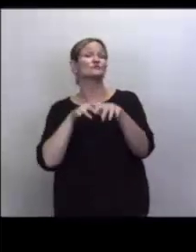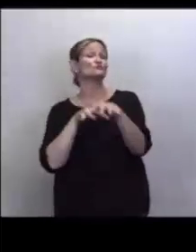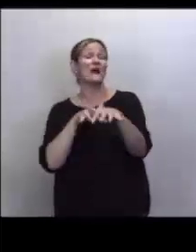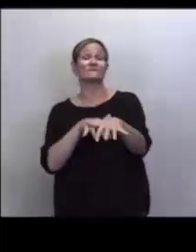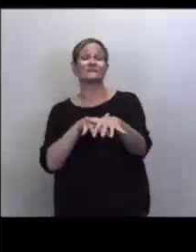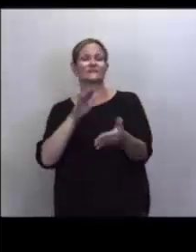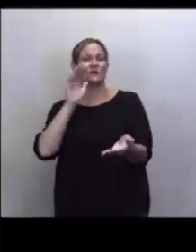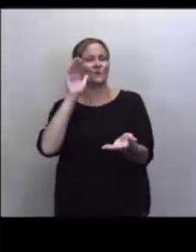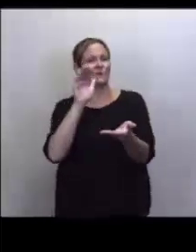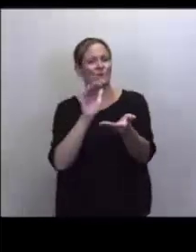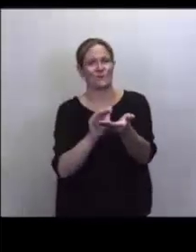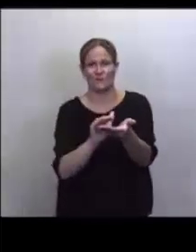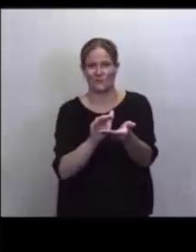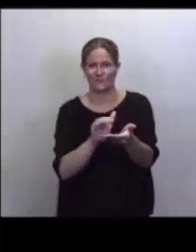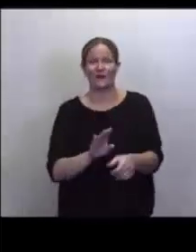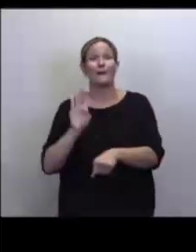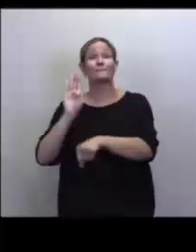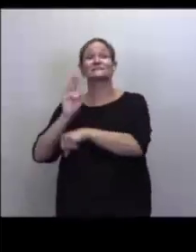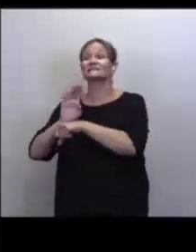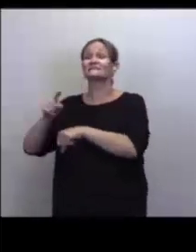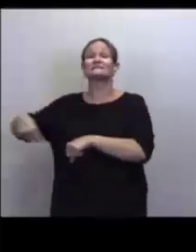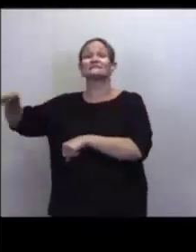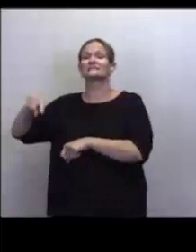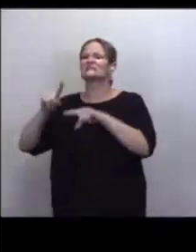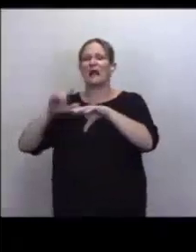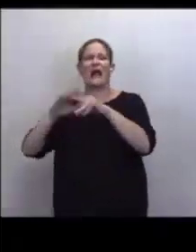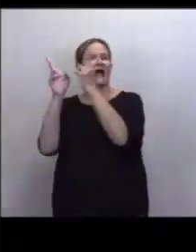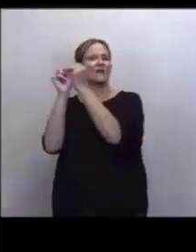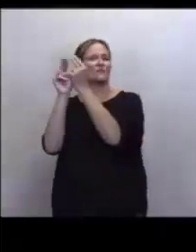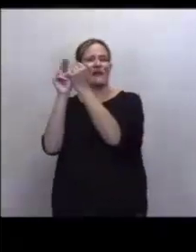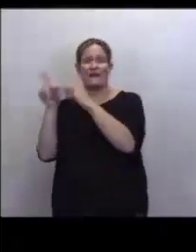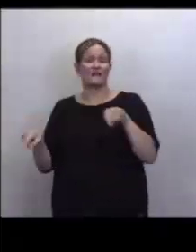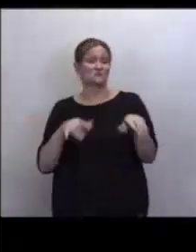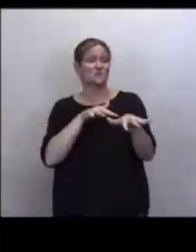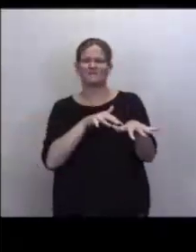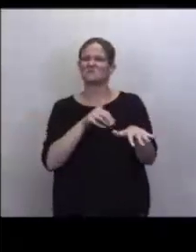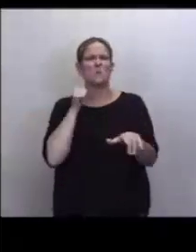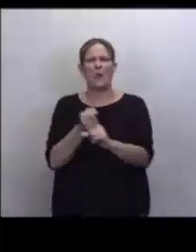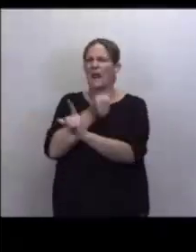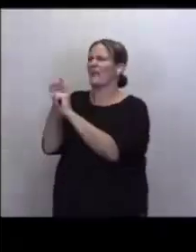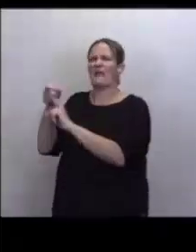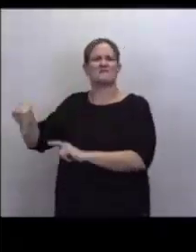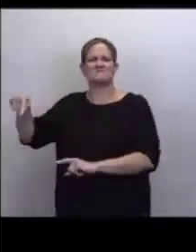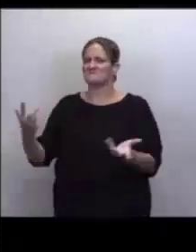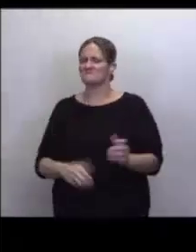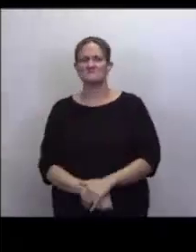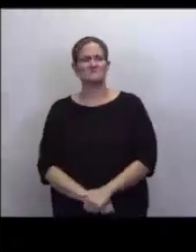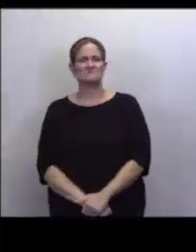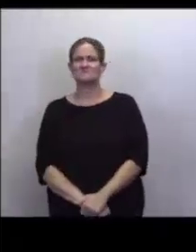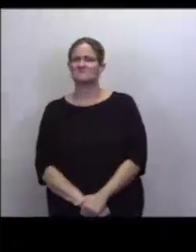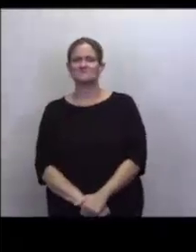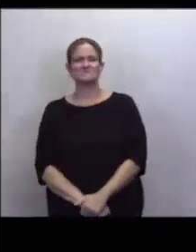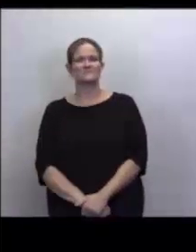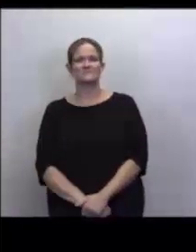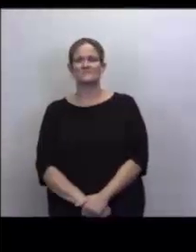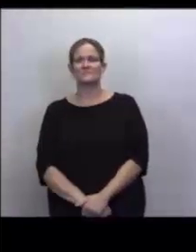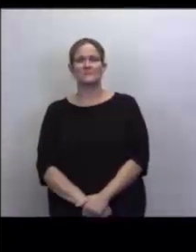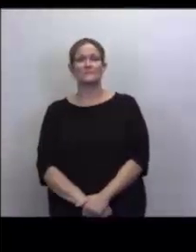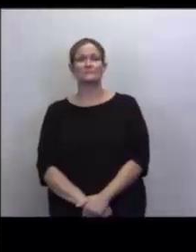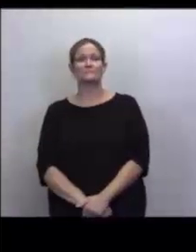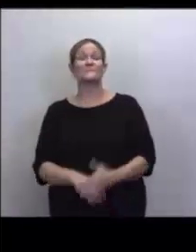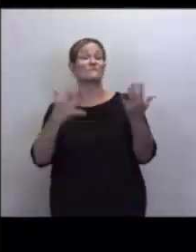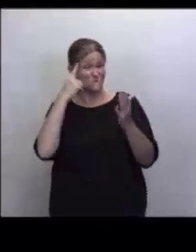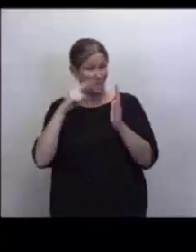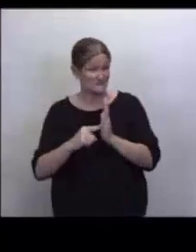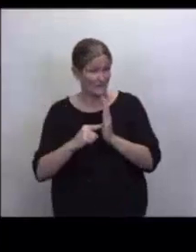estudio concluyó que los cambios en el tráfico bajo la red comunitaria solo tendrían un pequeño efecto sobre las empresas dependientes de